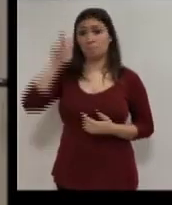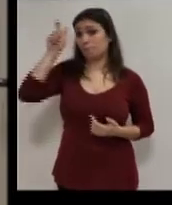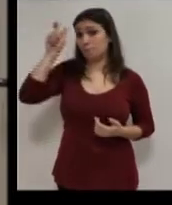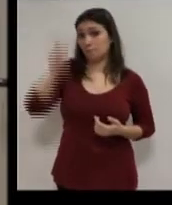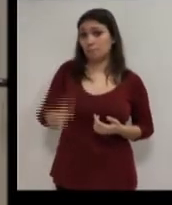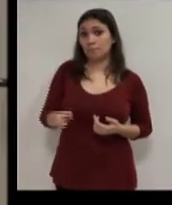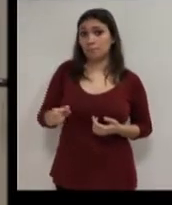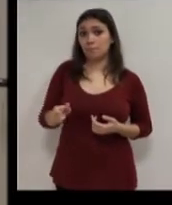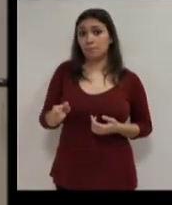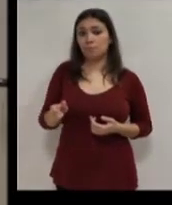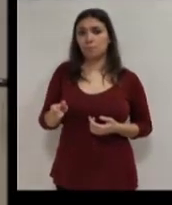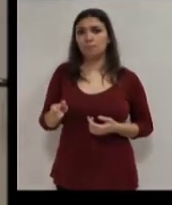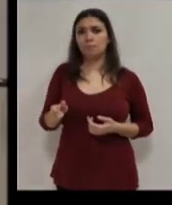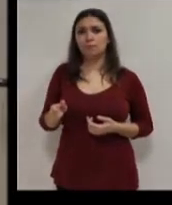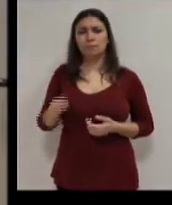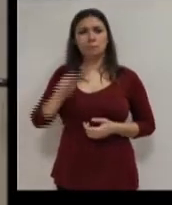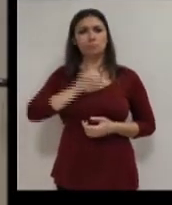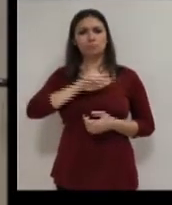mismo que una persona